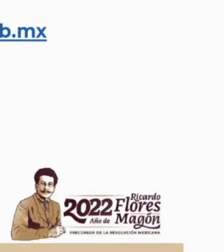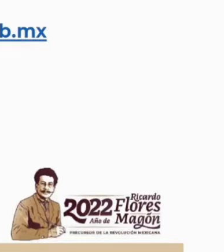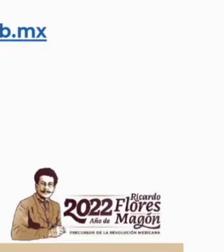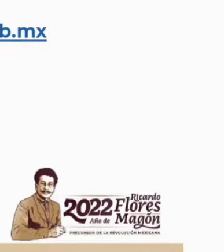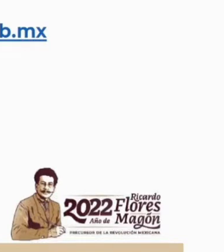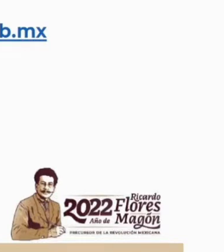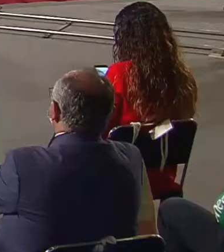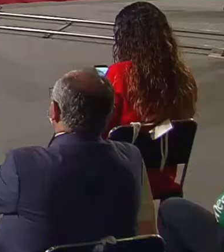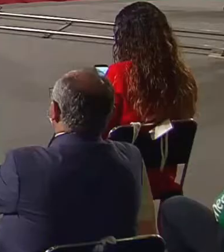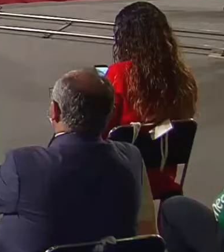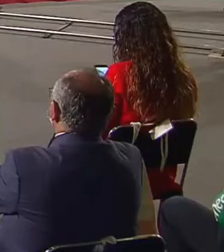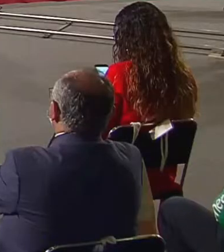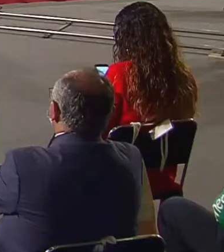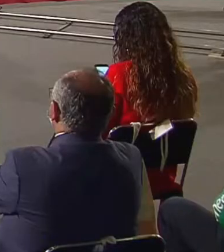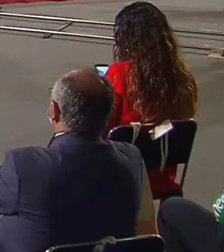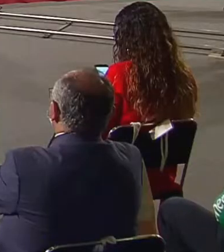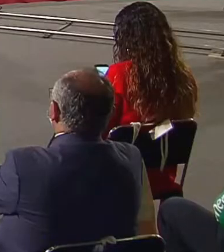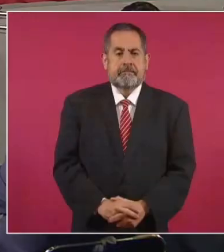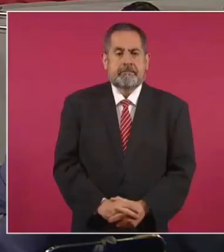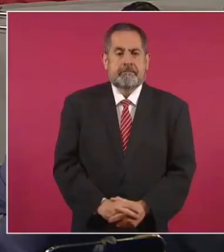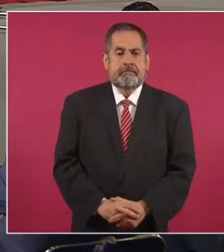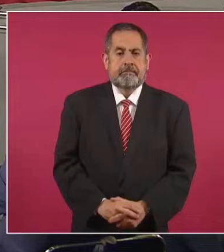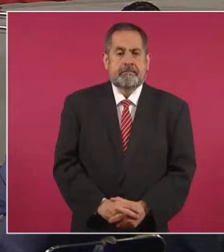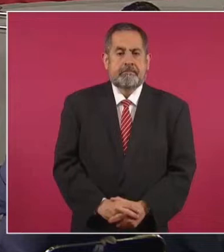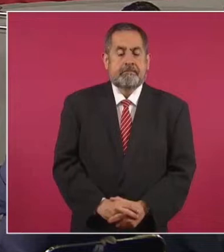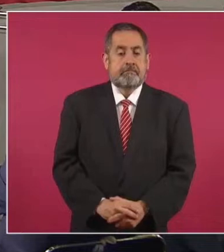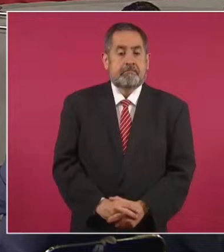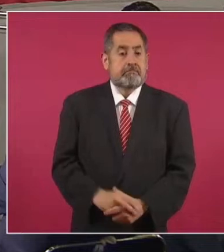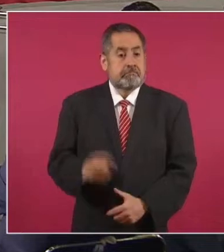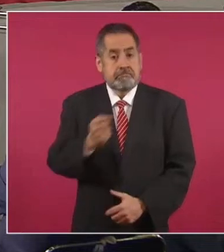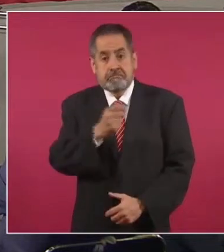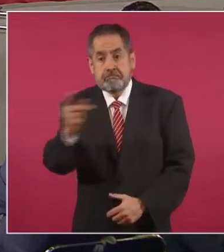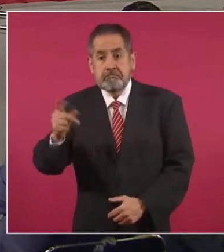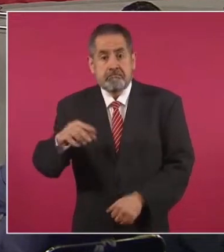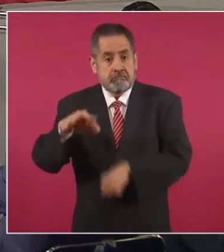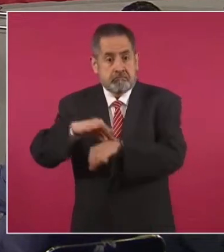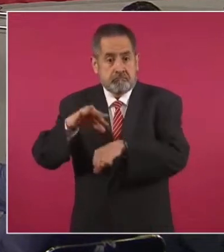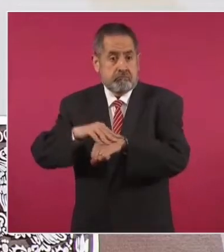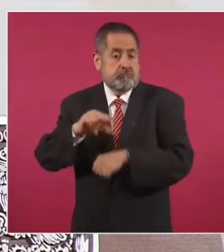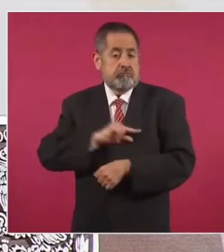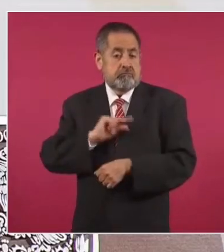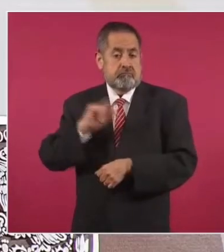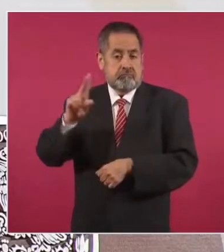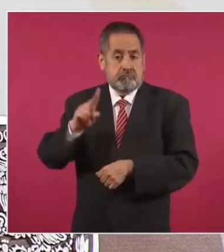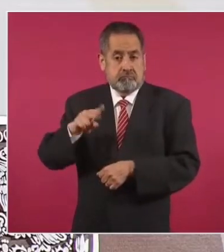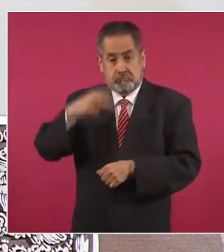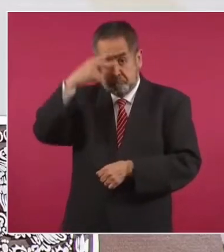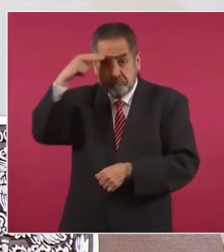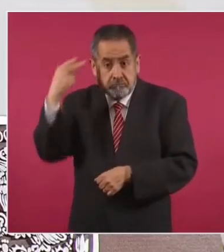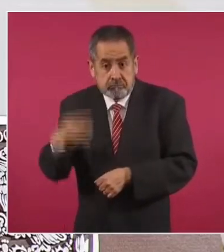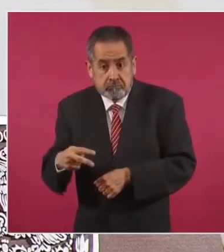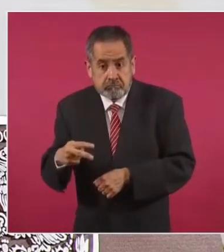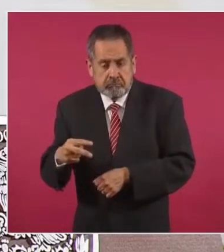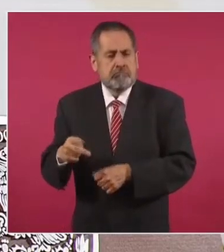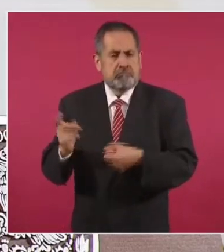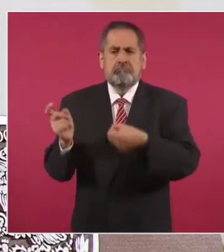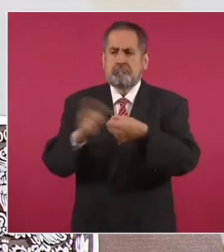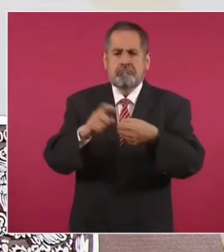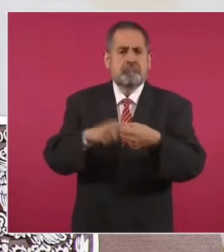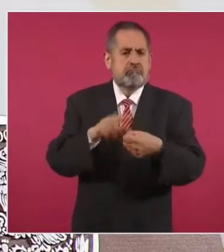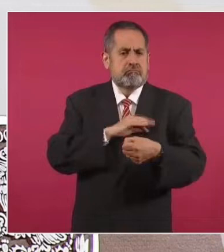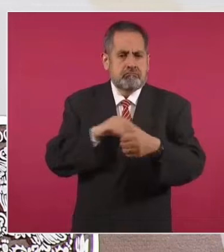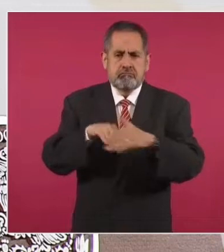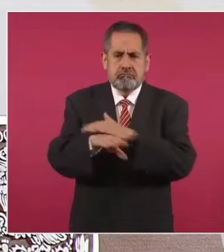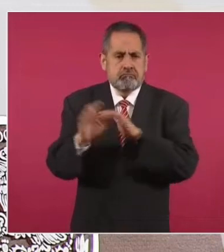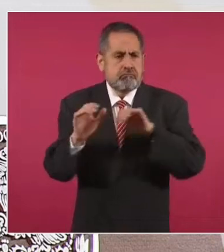hay médicos mexicanos interesados en estos lugares, por supuesto que pueden inscribirse y